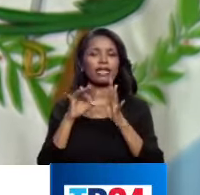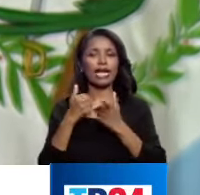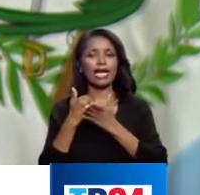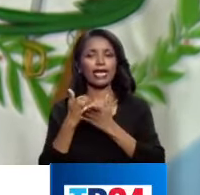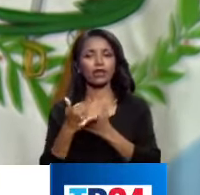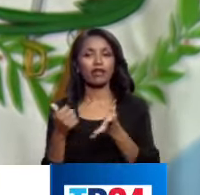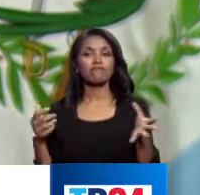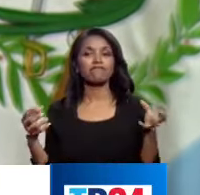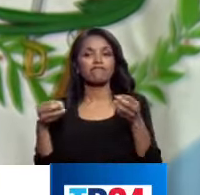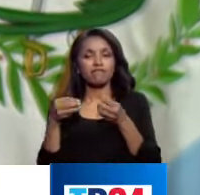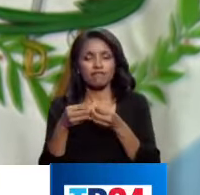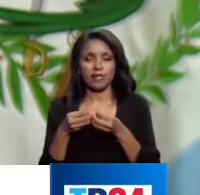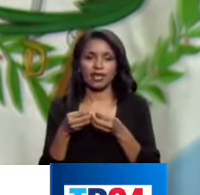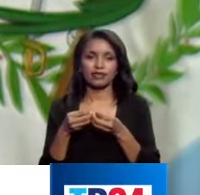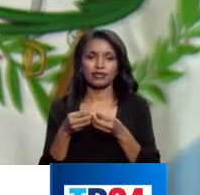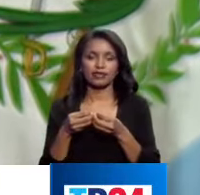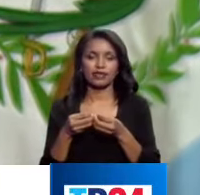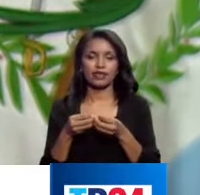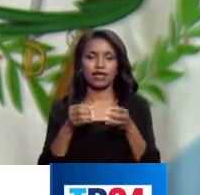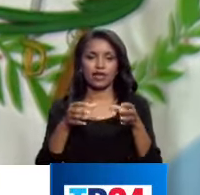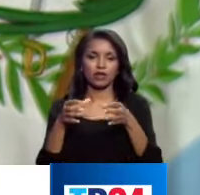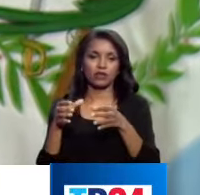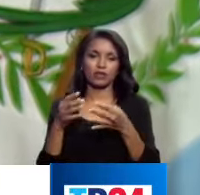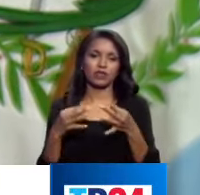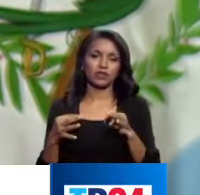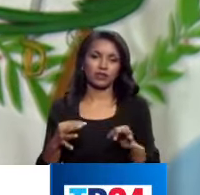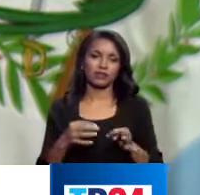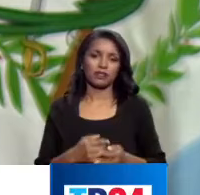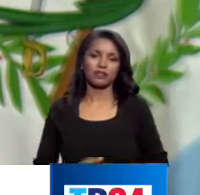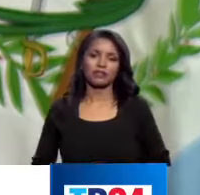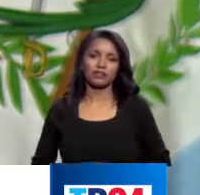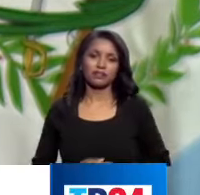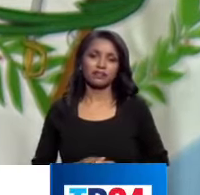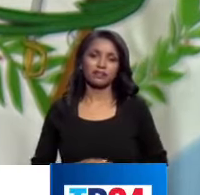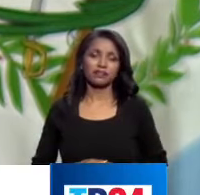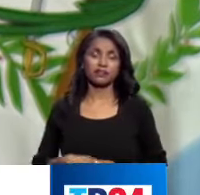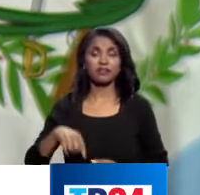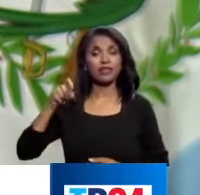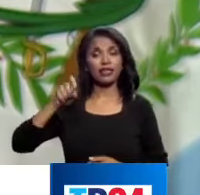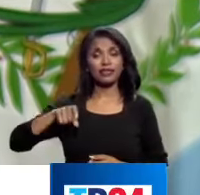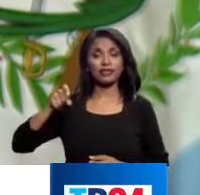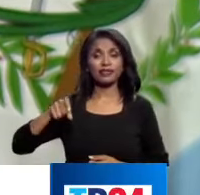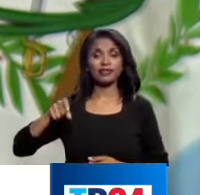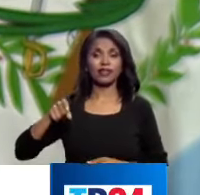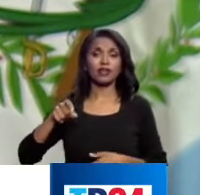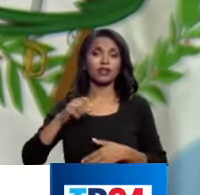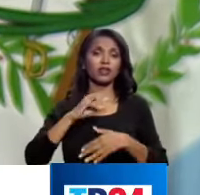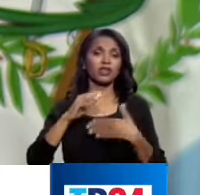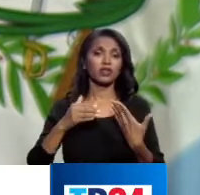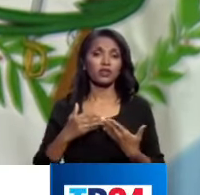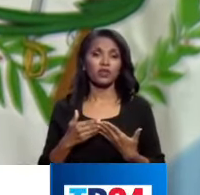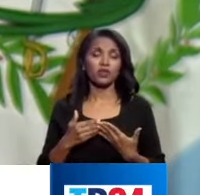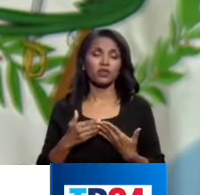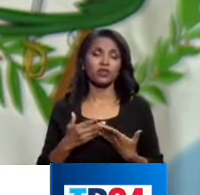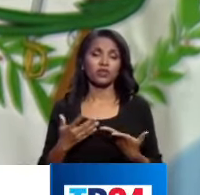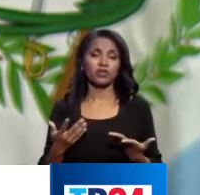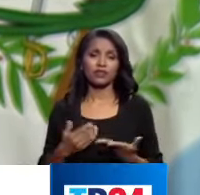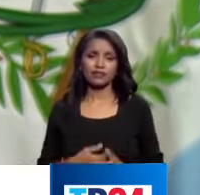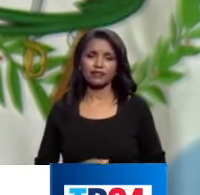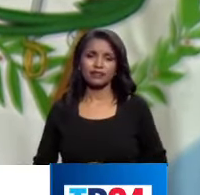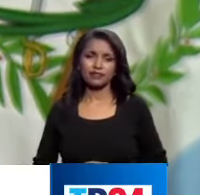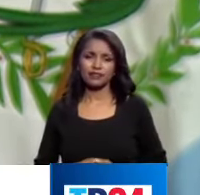como base de la producción turística. Es necesario adecentar